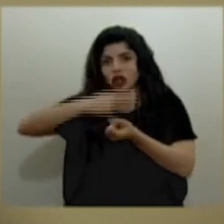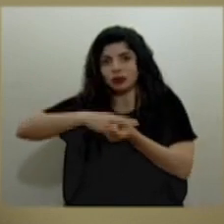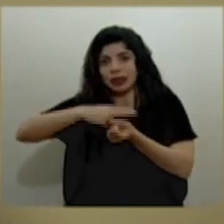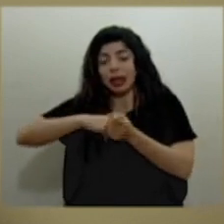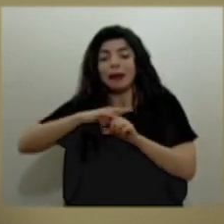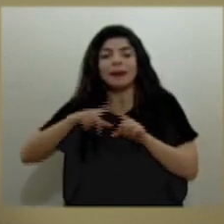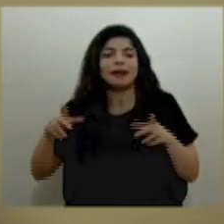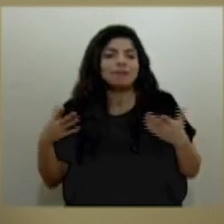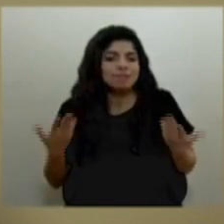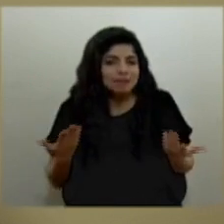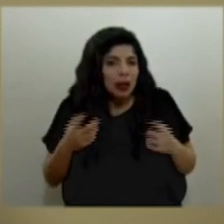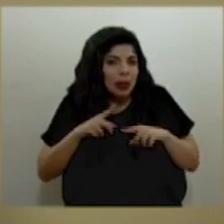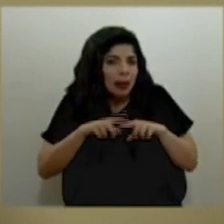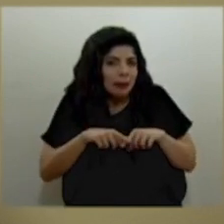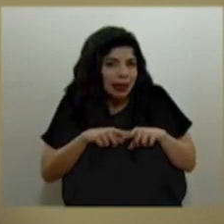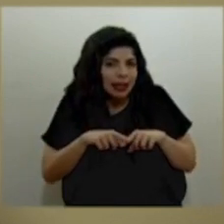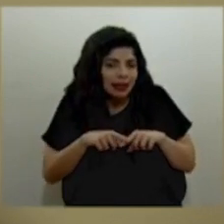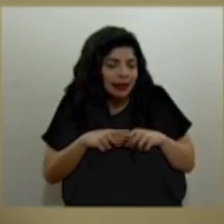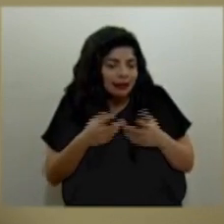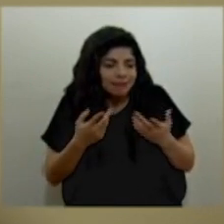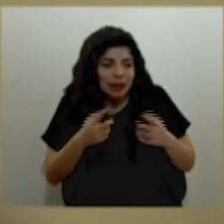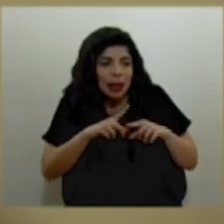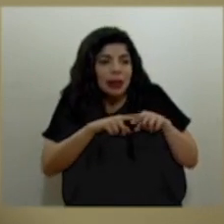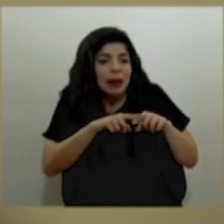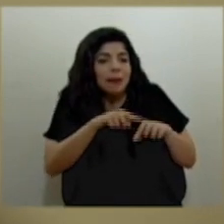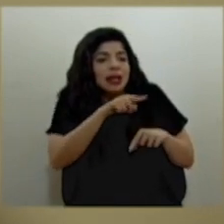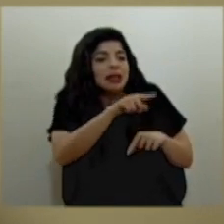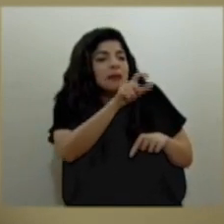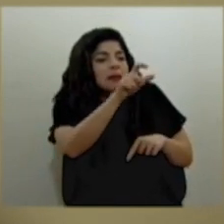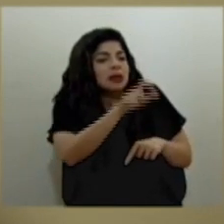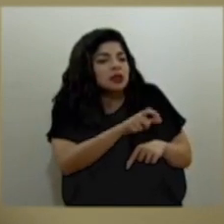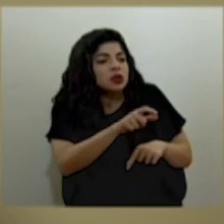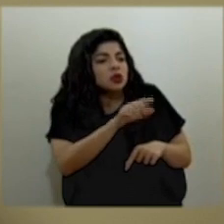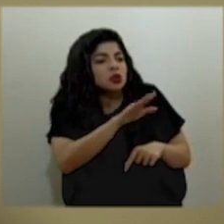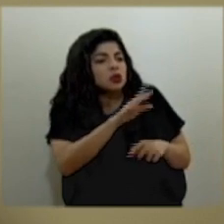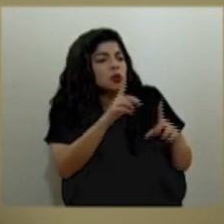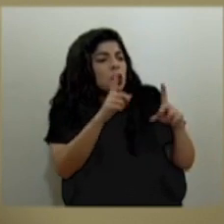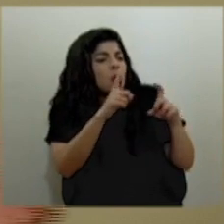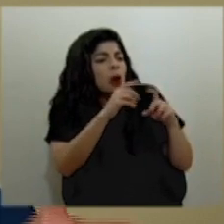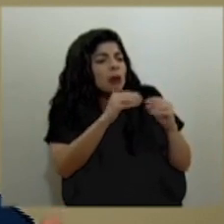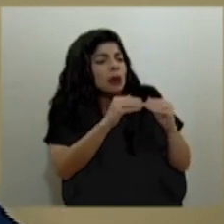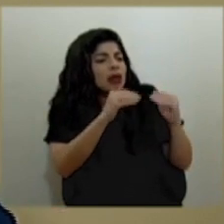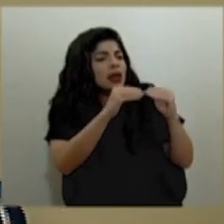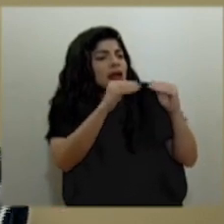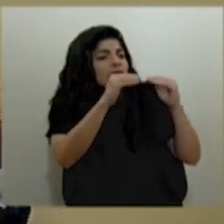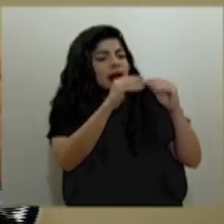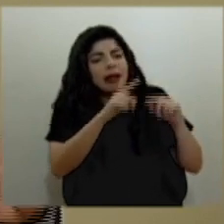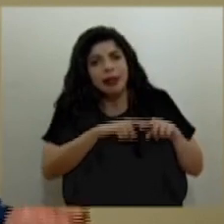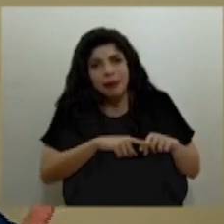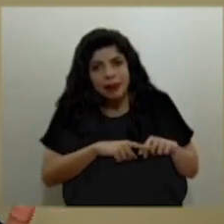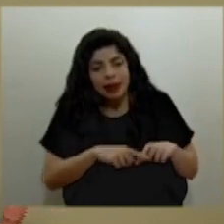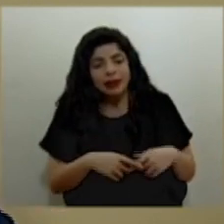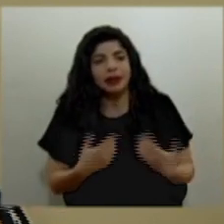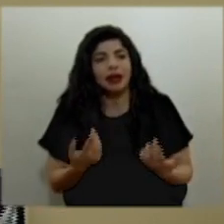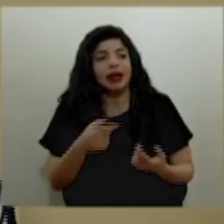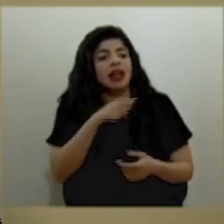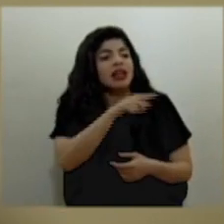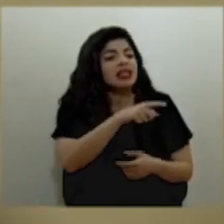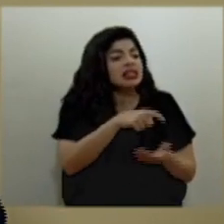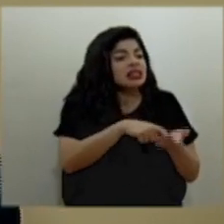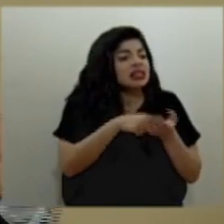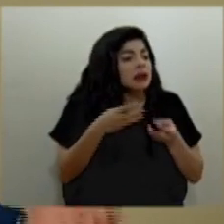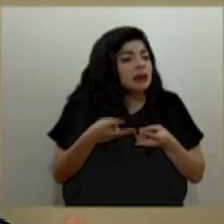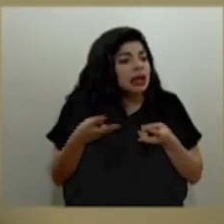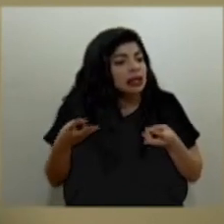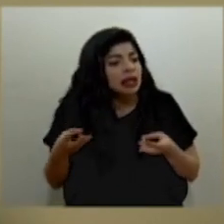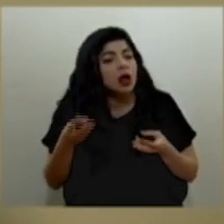pero depende mucho, en gran medida, de la complejidad de los pacientes, del requerimiento de insumos,